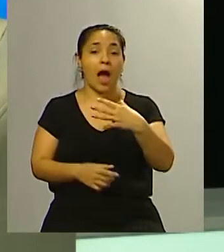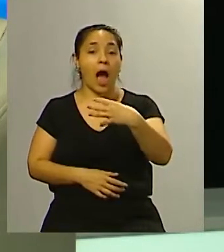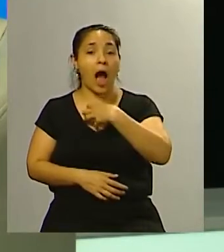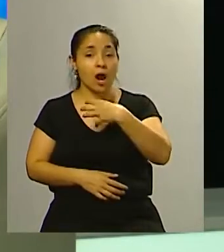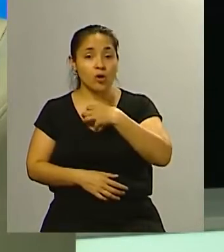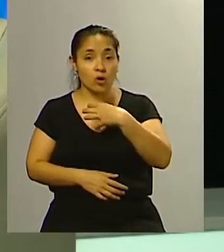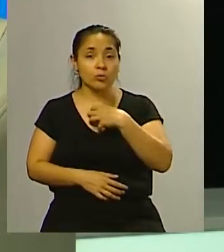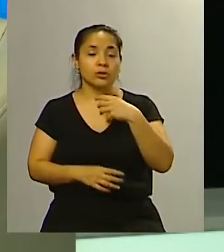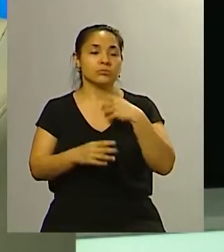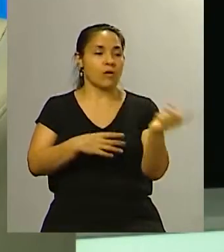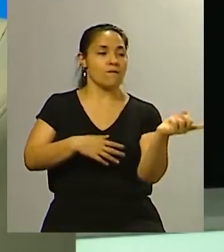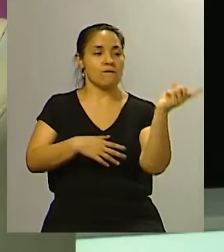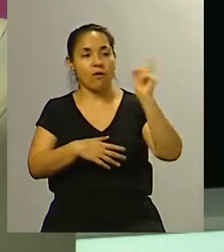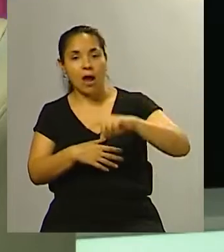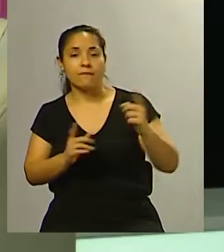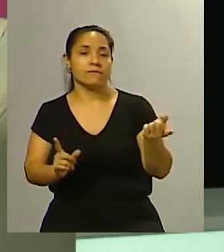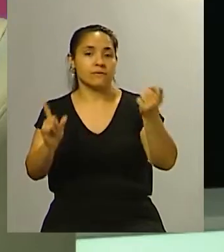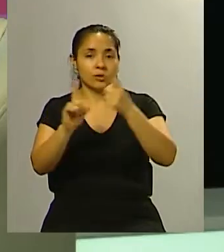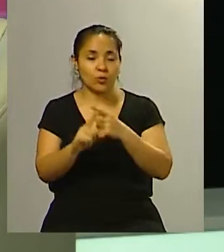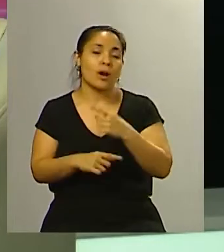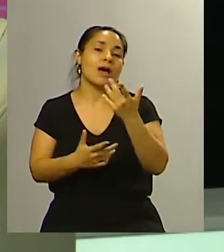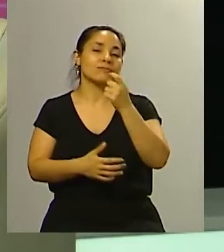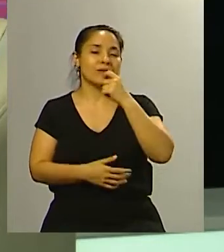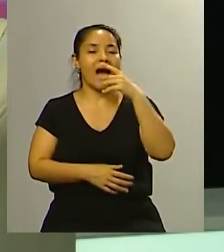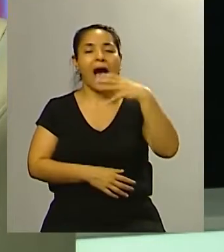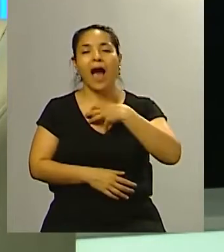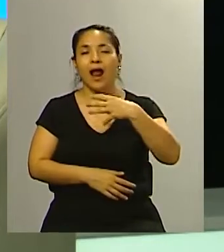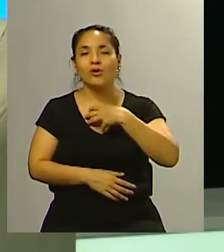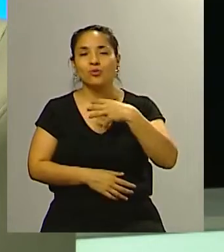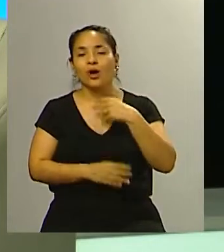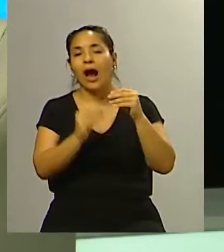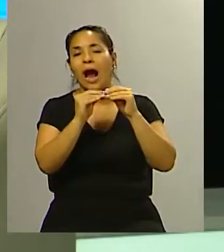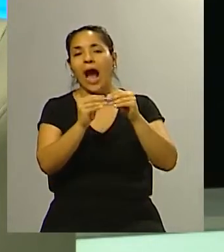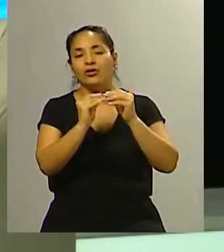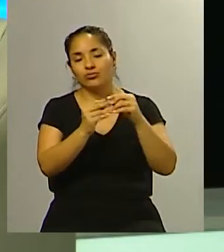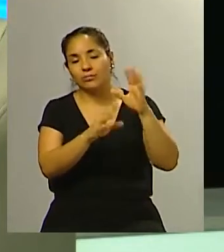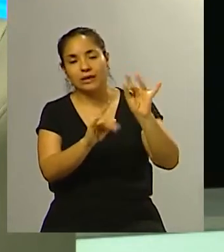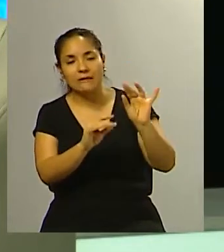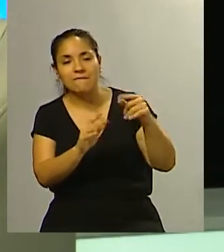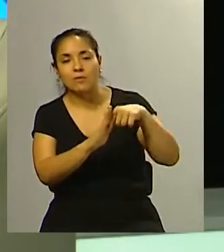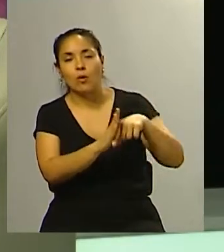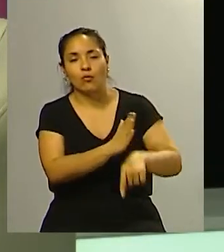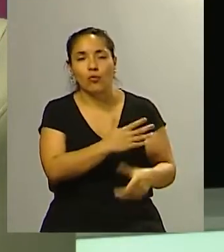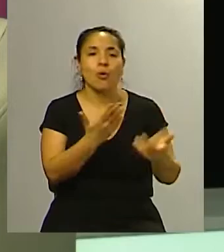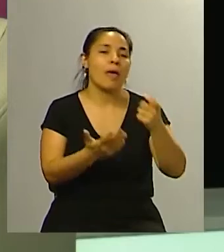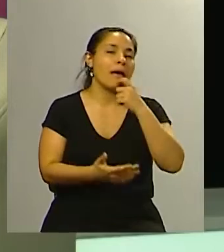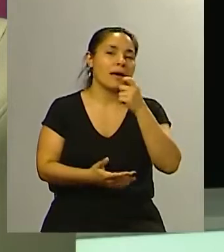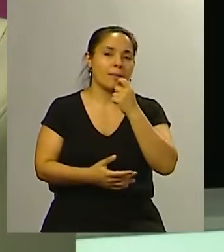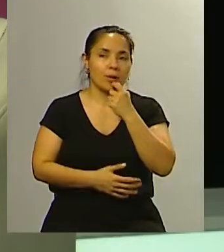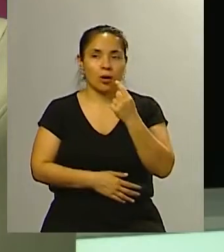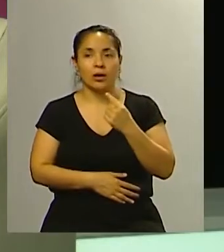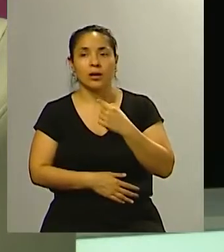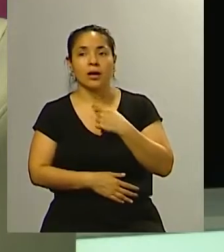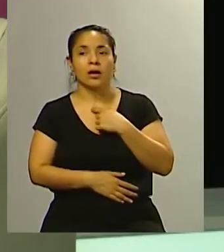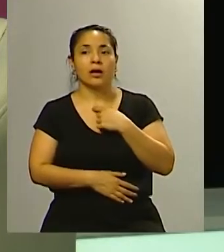pudimos revincular. Los estudiantes que fueron casos ya muy complejos, como por ejemplo que que tuvieron